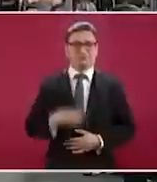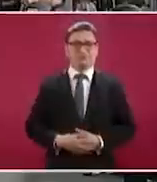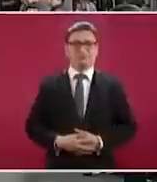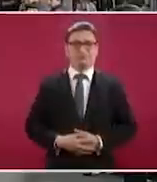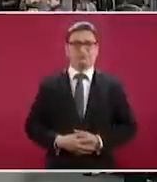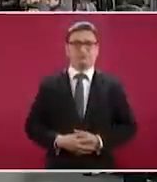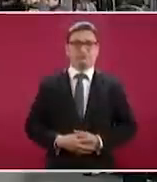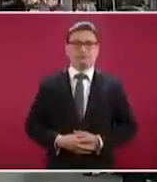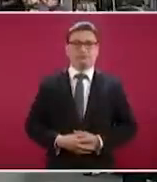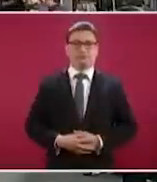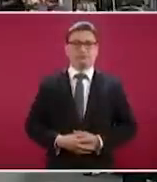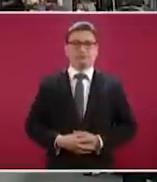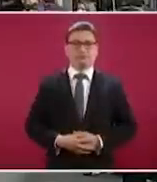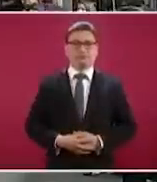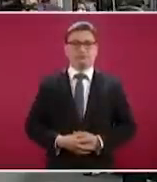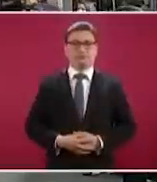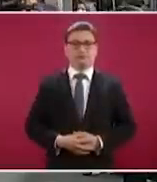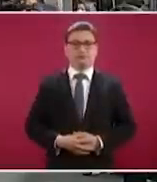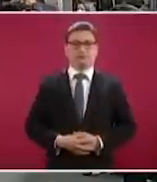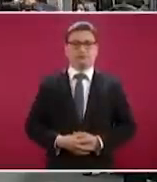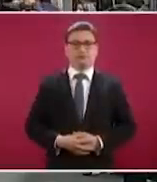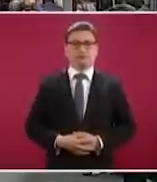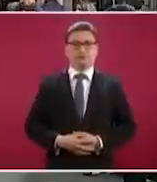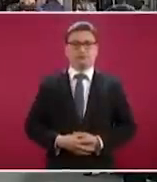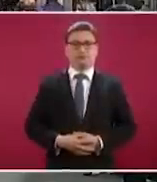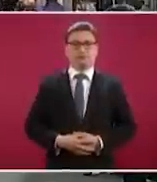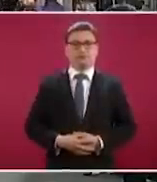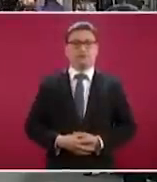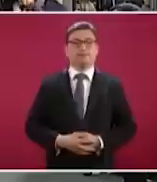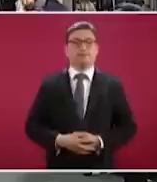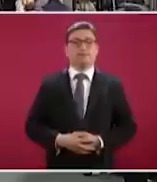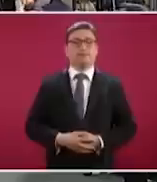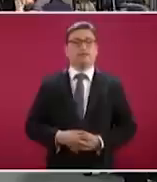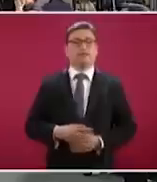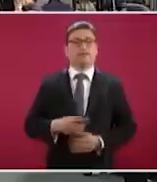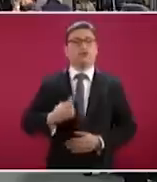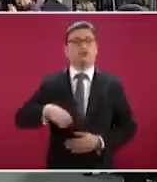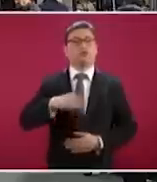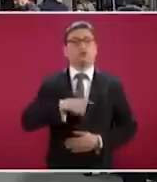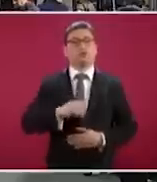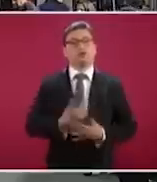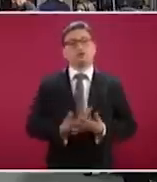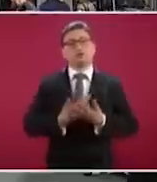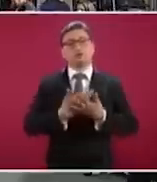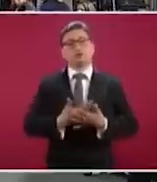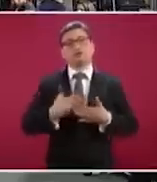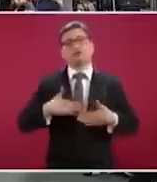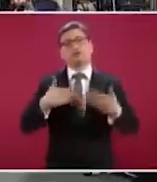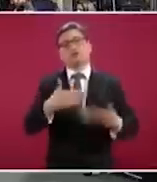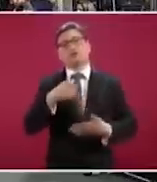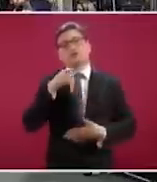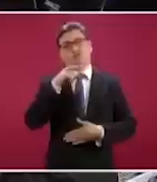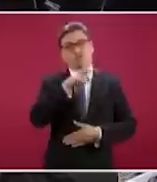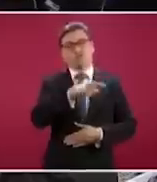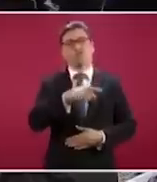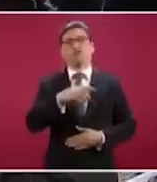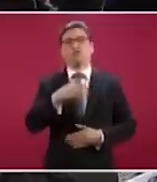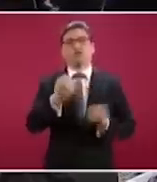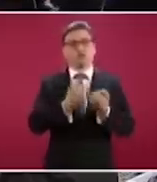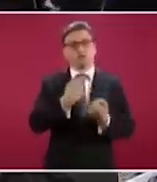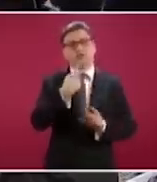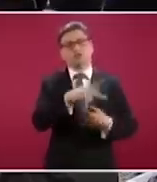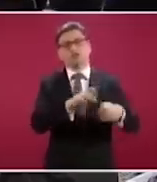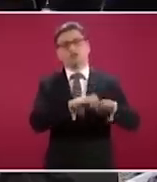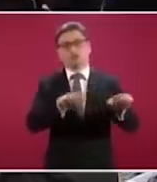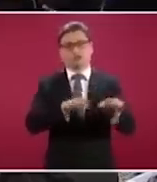por tener el crecimiento económico. Tenemos una gran esperanza en ustedes, sabemos que usted y todo el equipo es gente